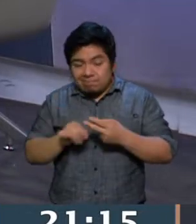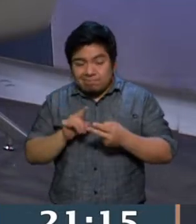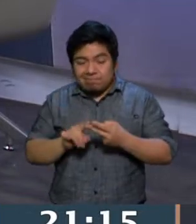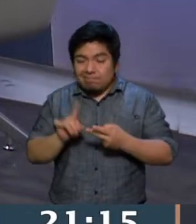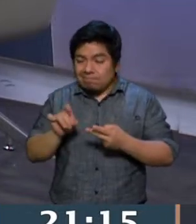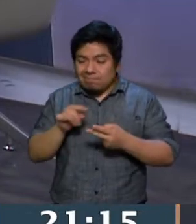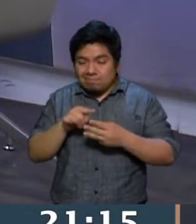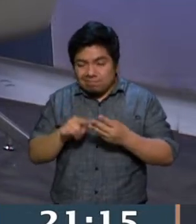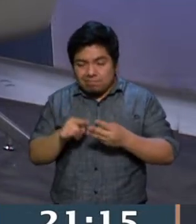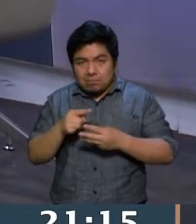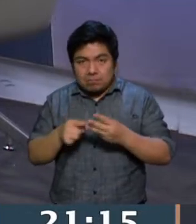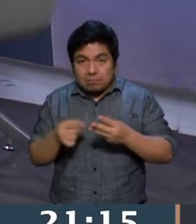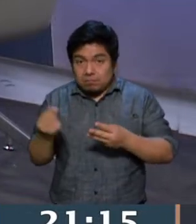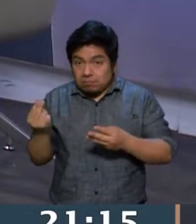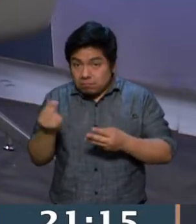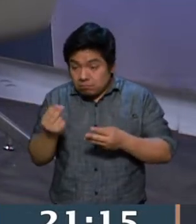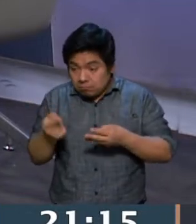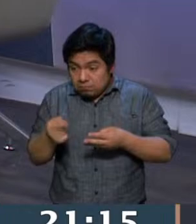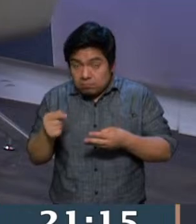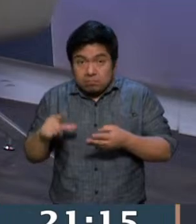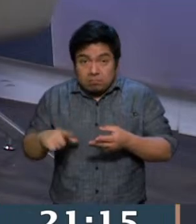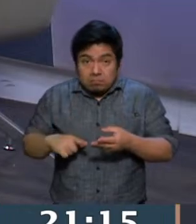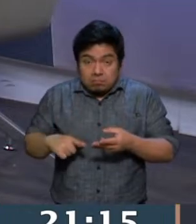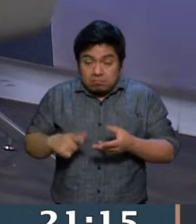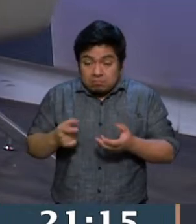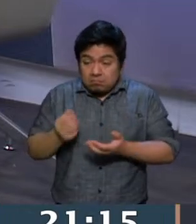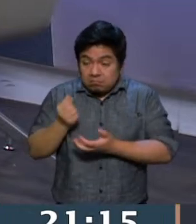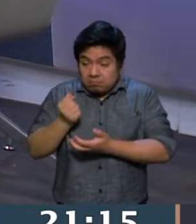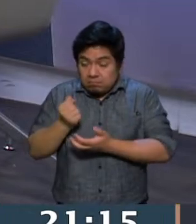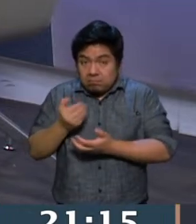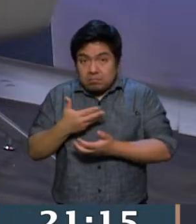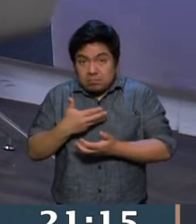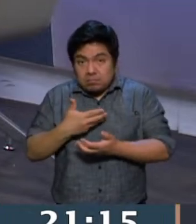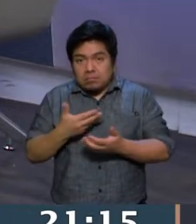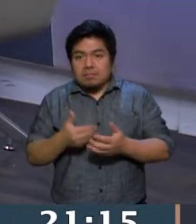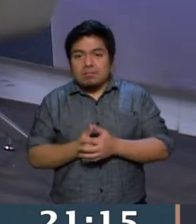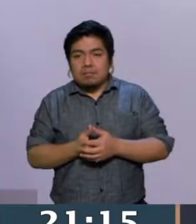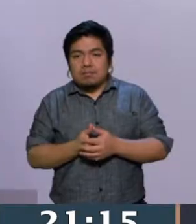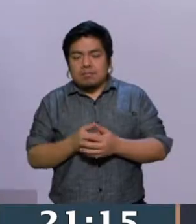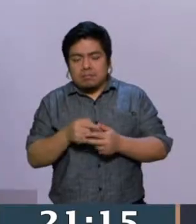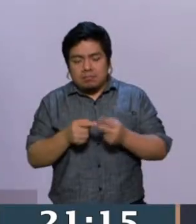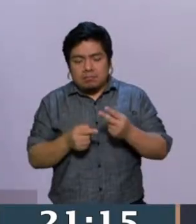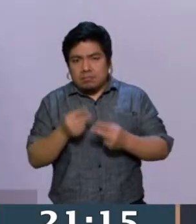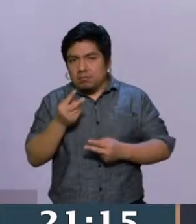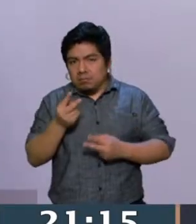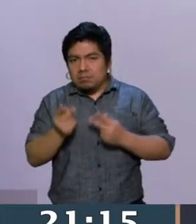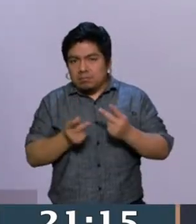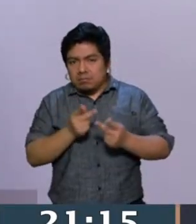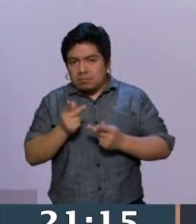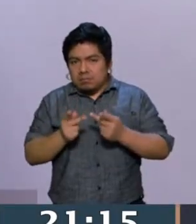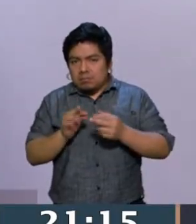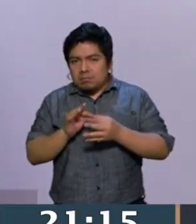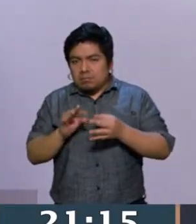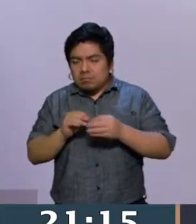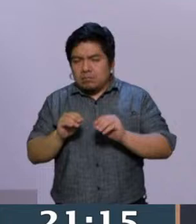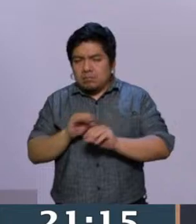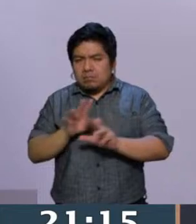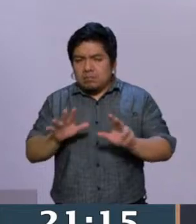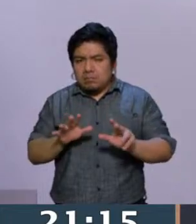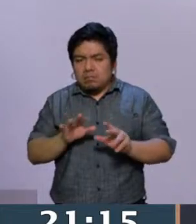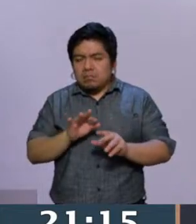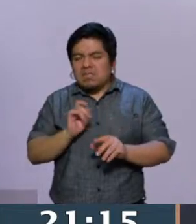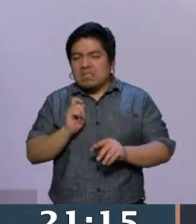agua, necesitamos un Estado capaz y con recursos. Me gustaría hacerte dos preguntas y que nos las explicaras de la forma más clara que